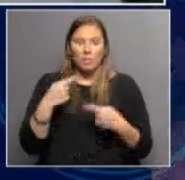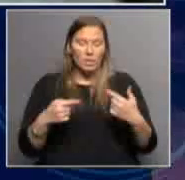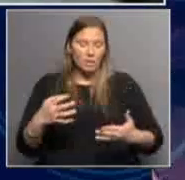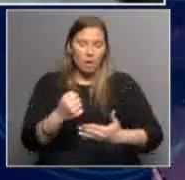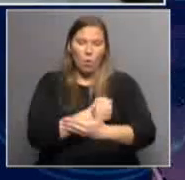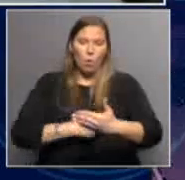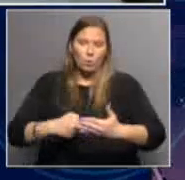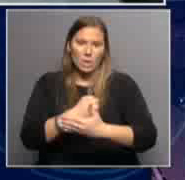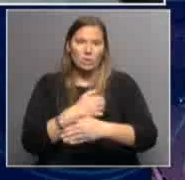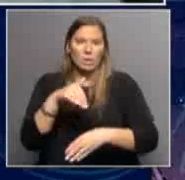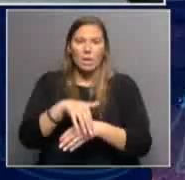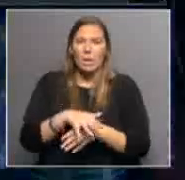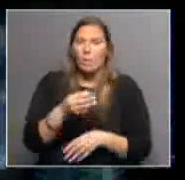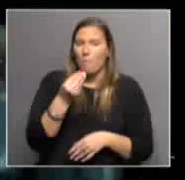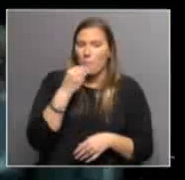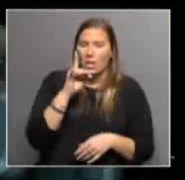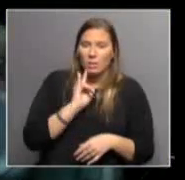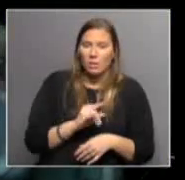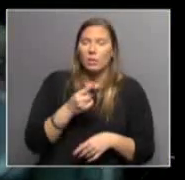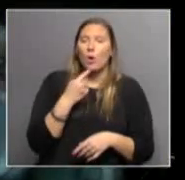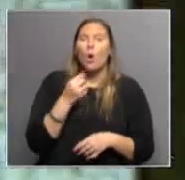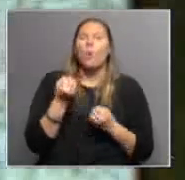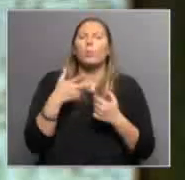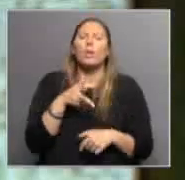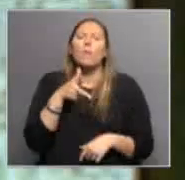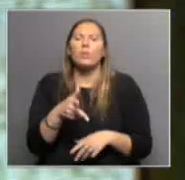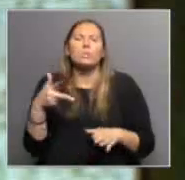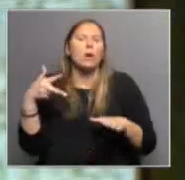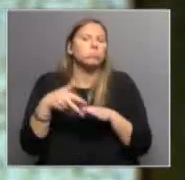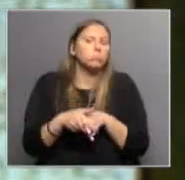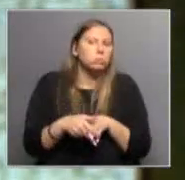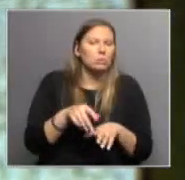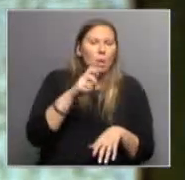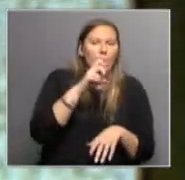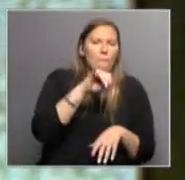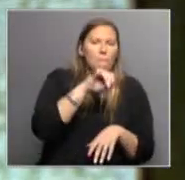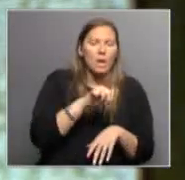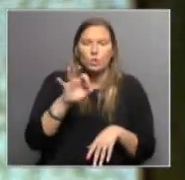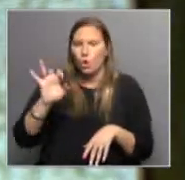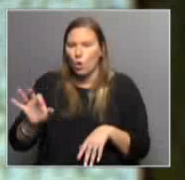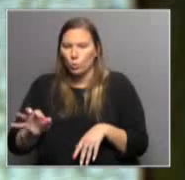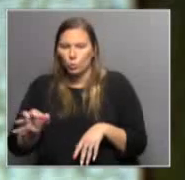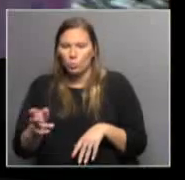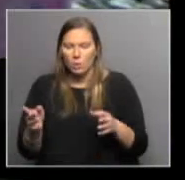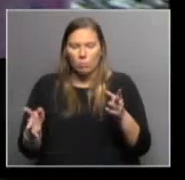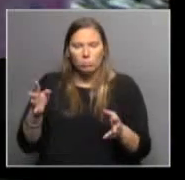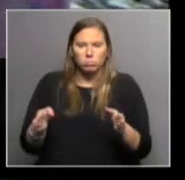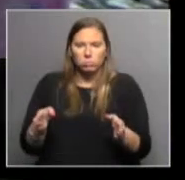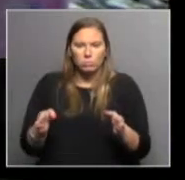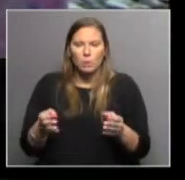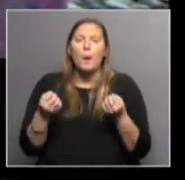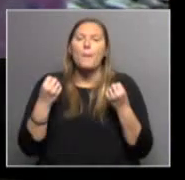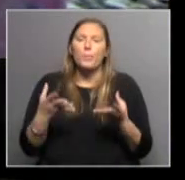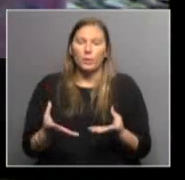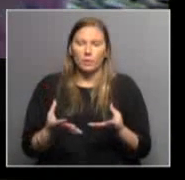ollas y merenderos. ¿Por qué se plantearon una fecha determinada, ¿no? De mayo a octubre? ¿Por qué les pareció importante? Y